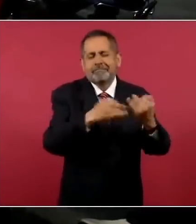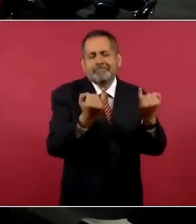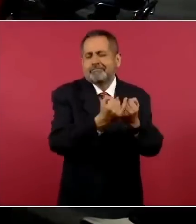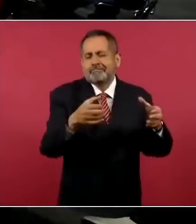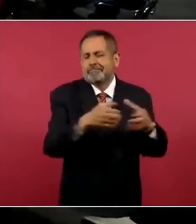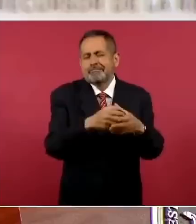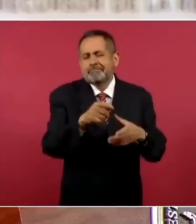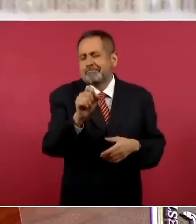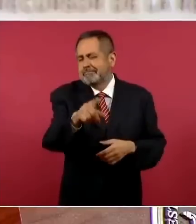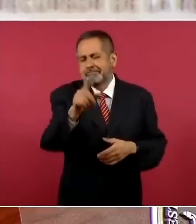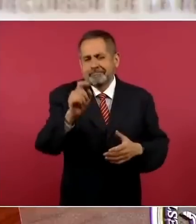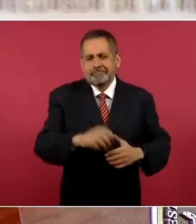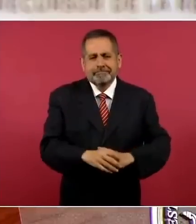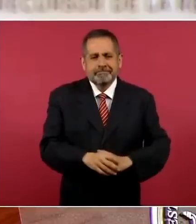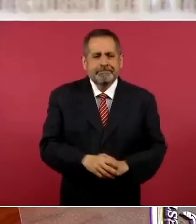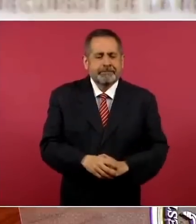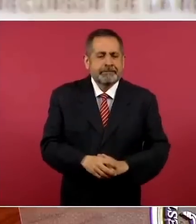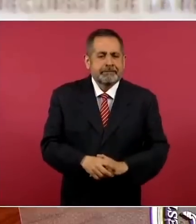sea,